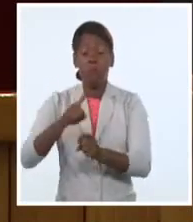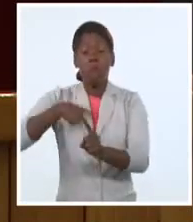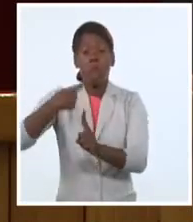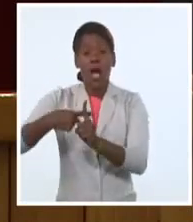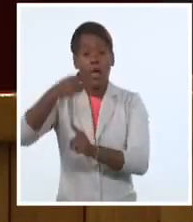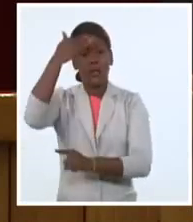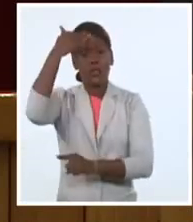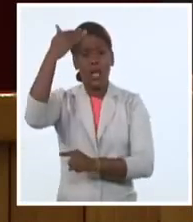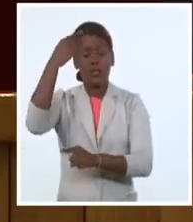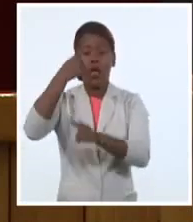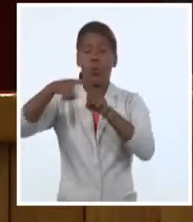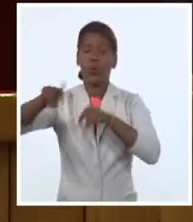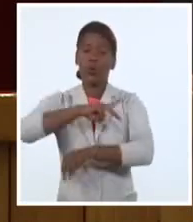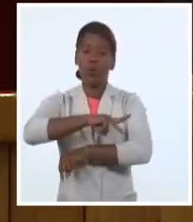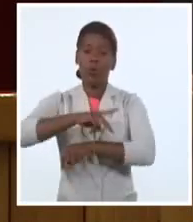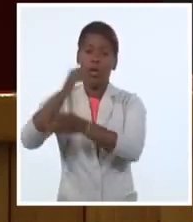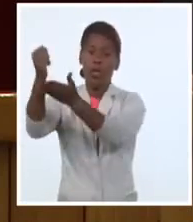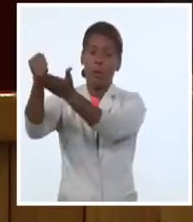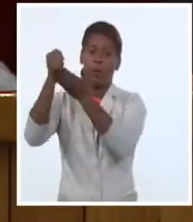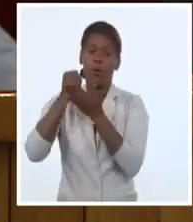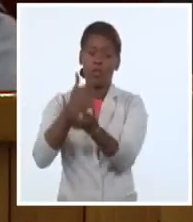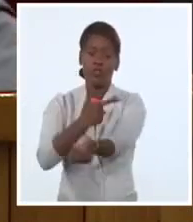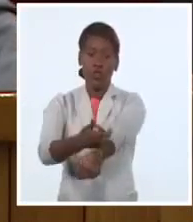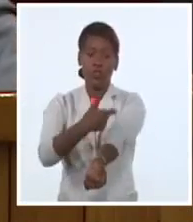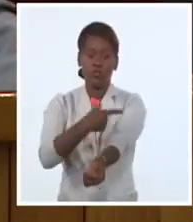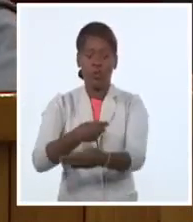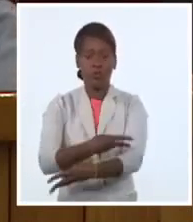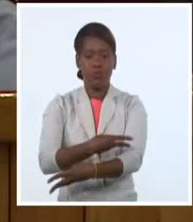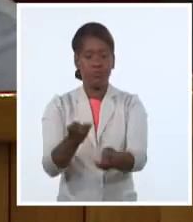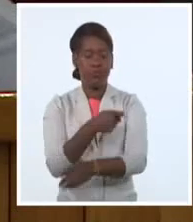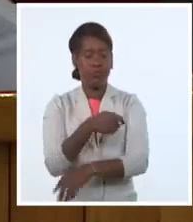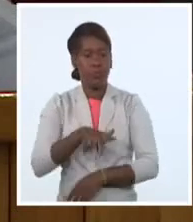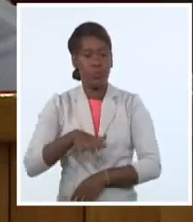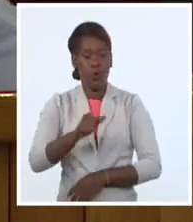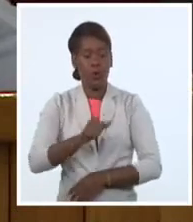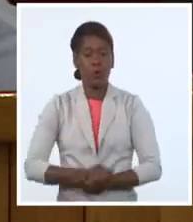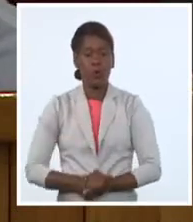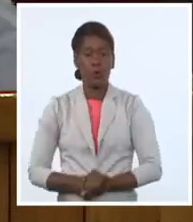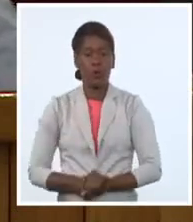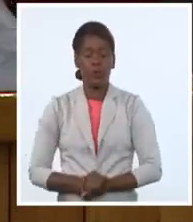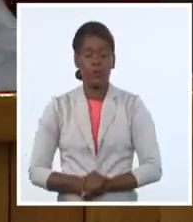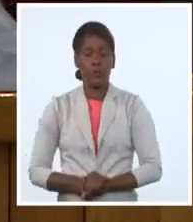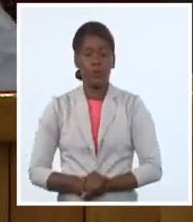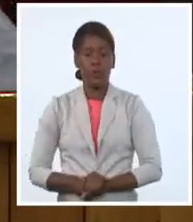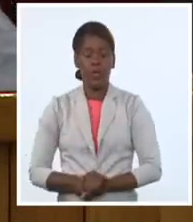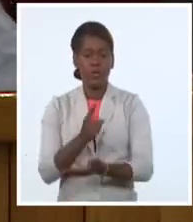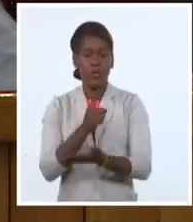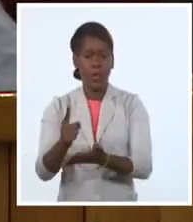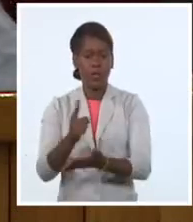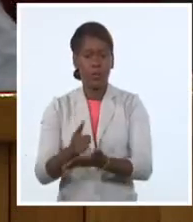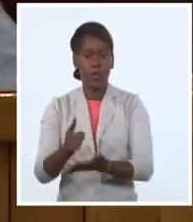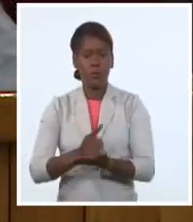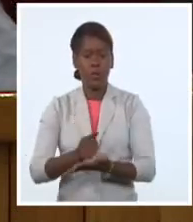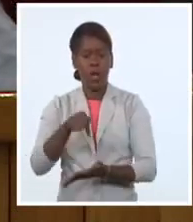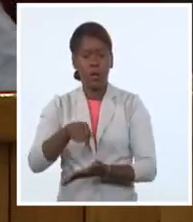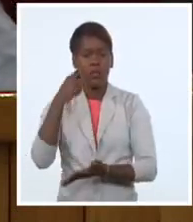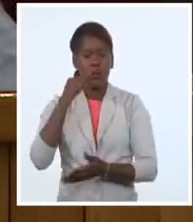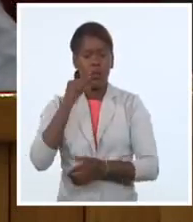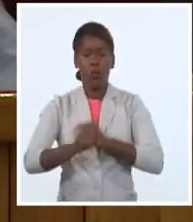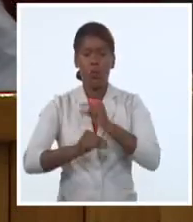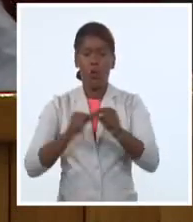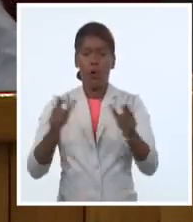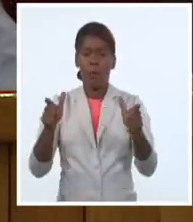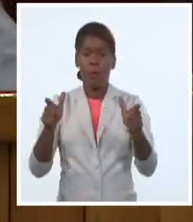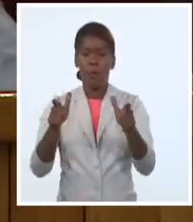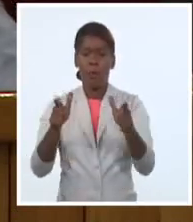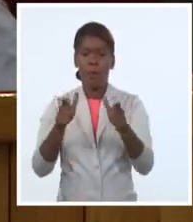Cuba. En las últimas semanas han bajado significativamente las cifras de contagiados y fallecidos.